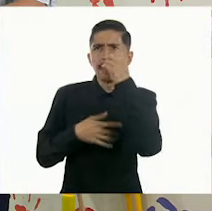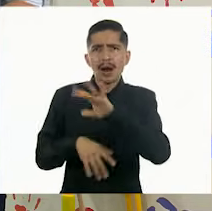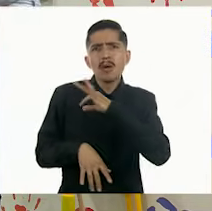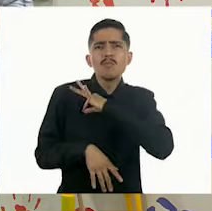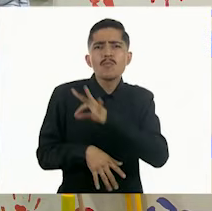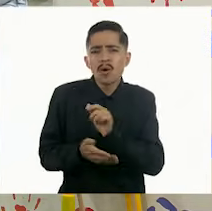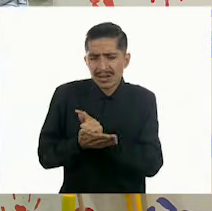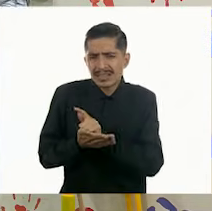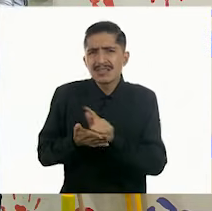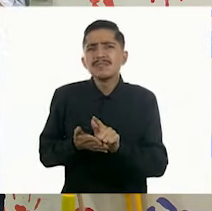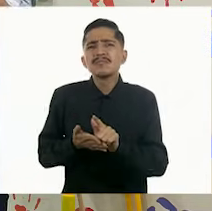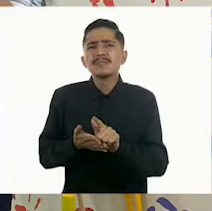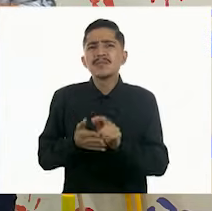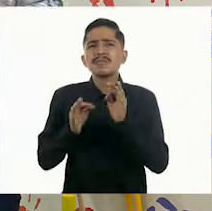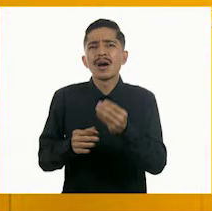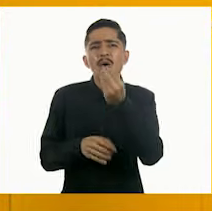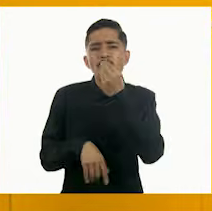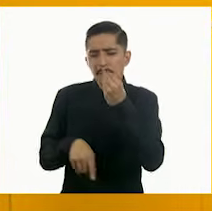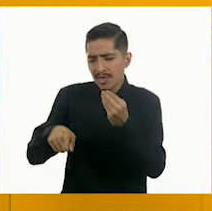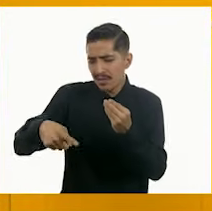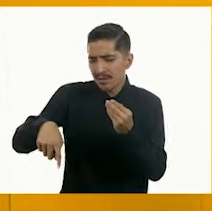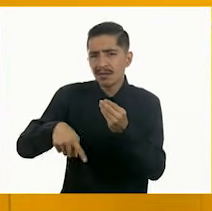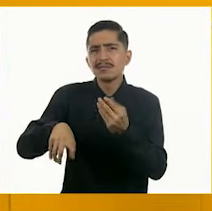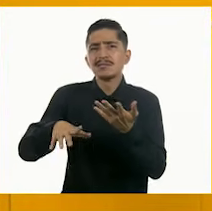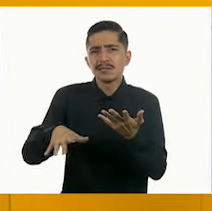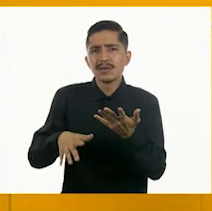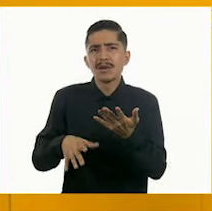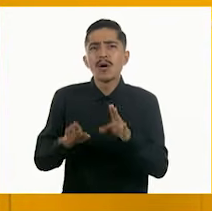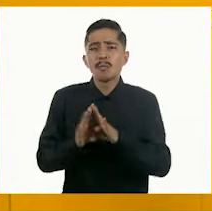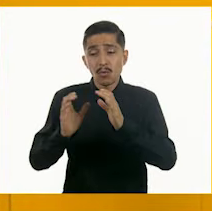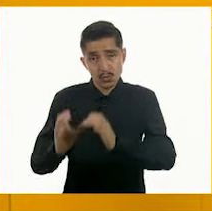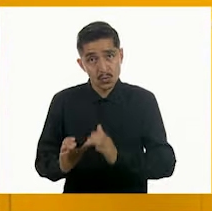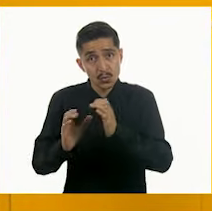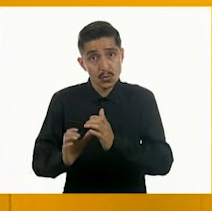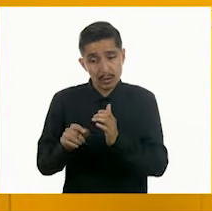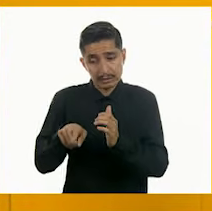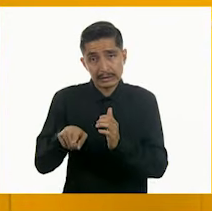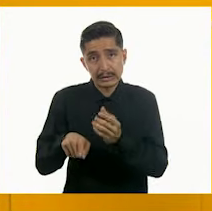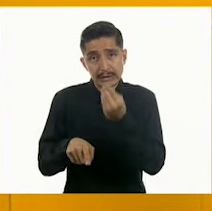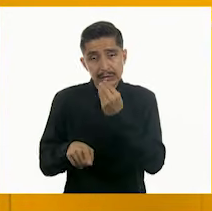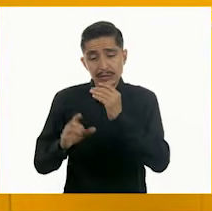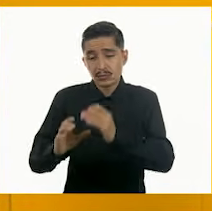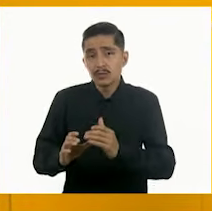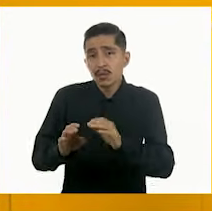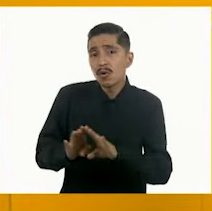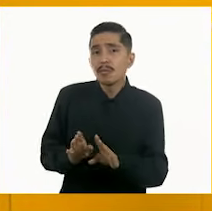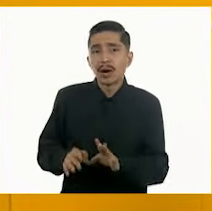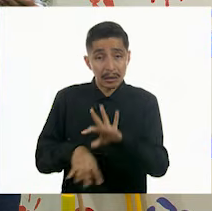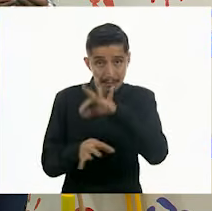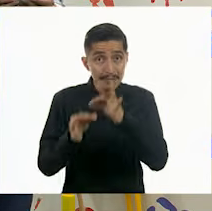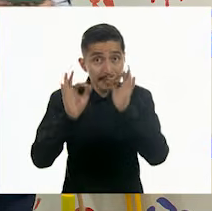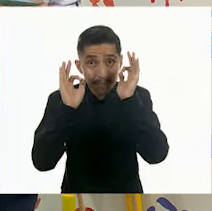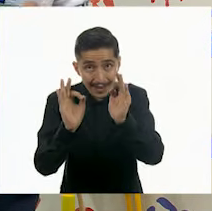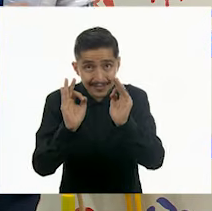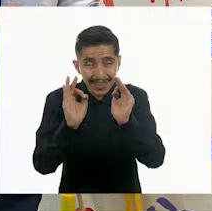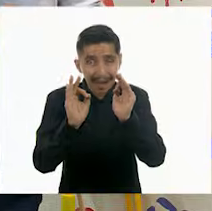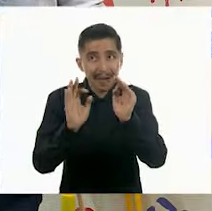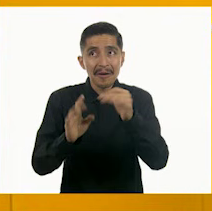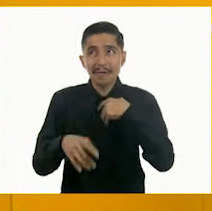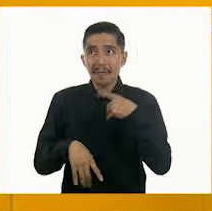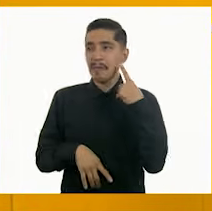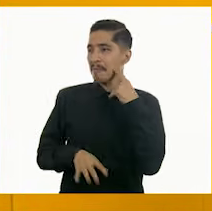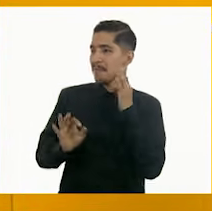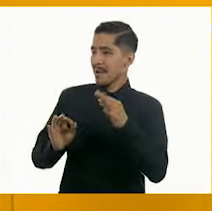Una buena higiene en los alimentos y una buena conservación. A ver, entonces, ¿estamos listos? Suena muy divertido. Yo